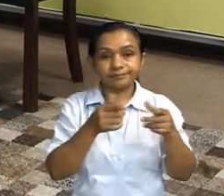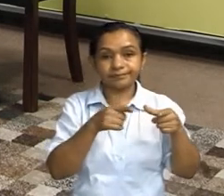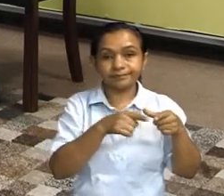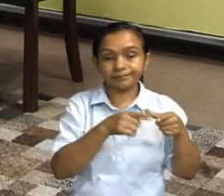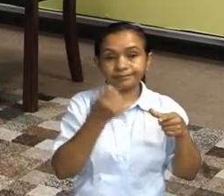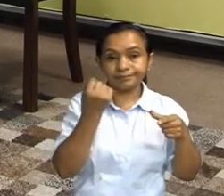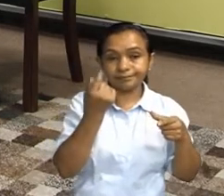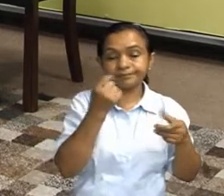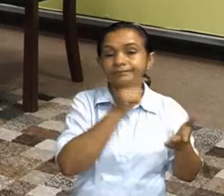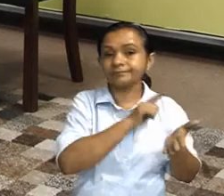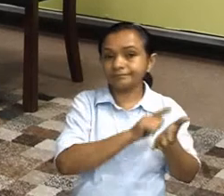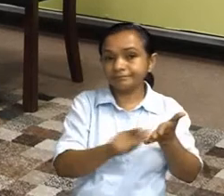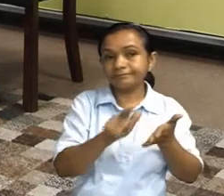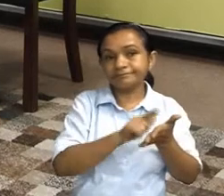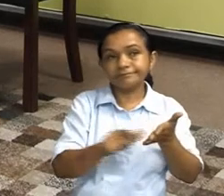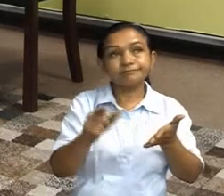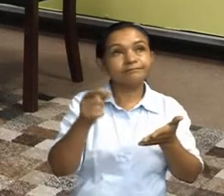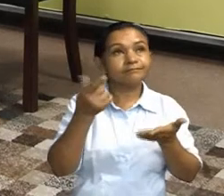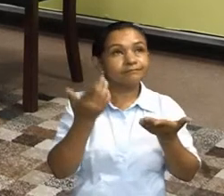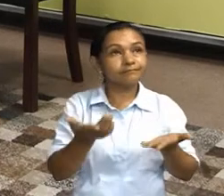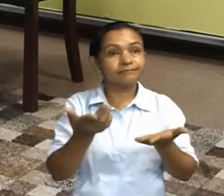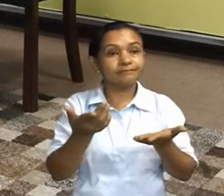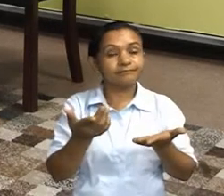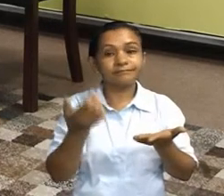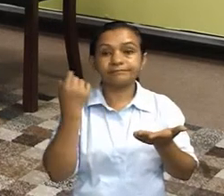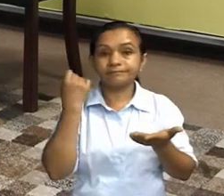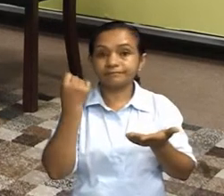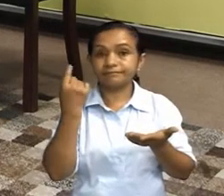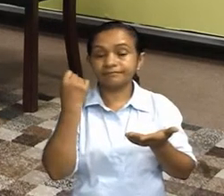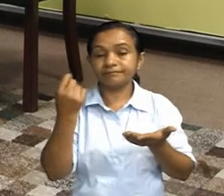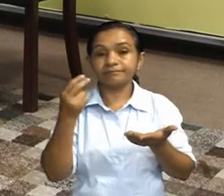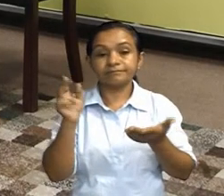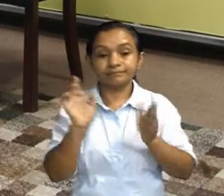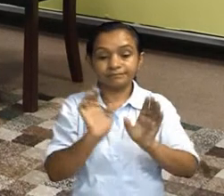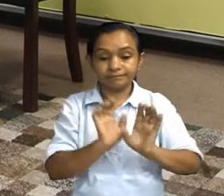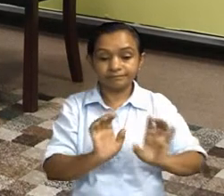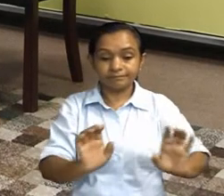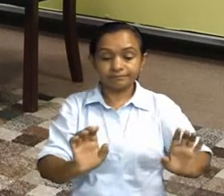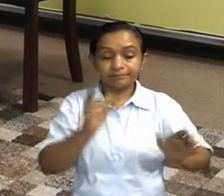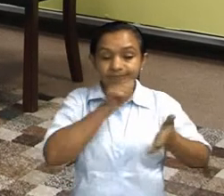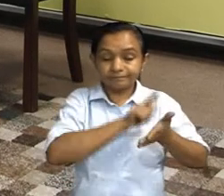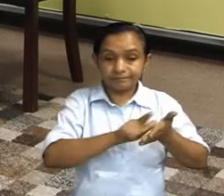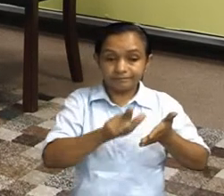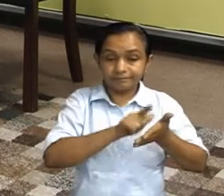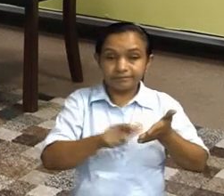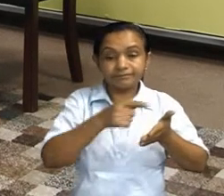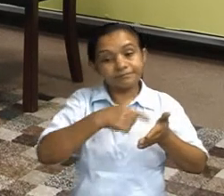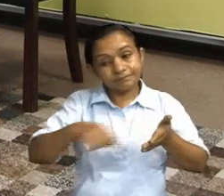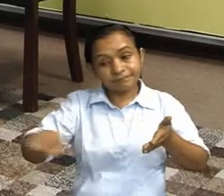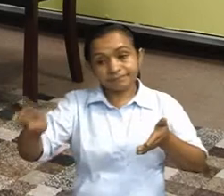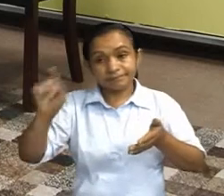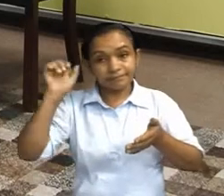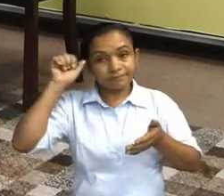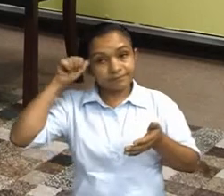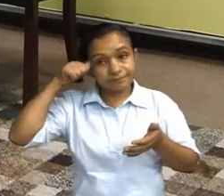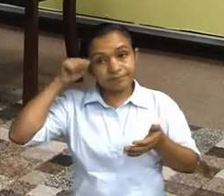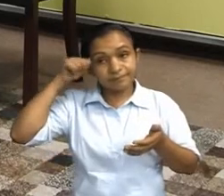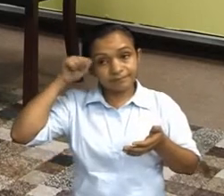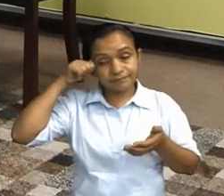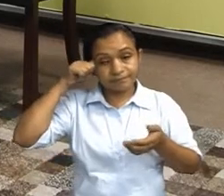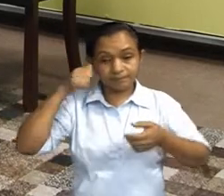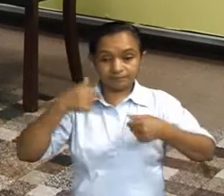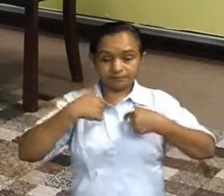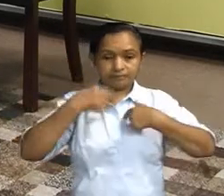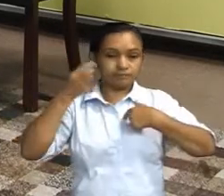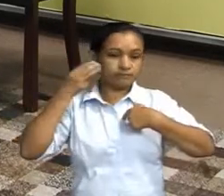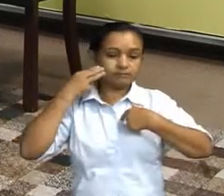los hábitos higiénicos. Eso incluye la forma en que la niña se limpia al ir al baño o en el que la limpian también,